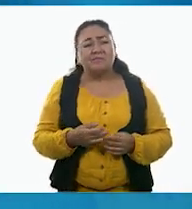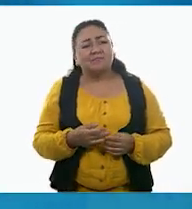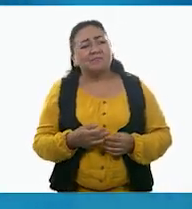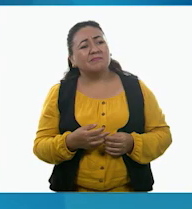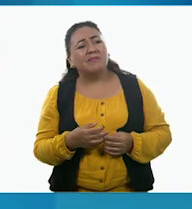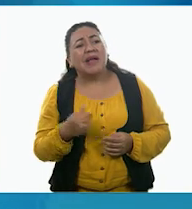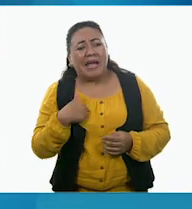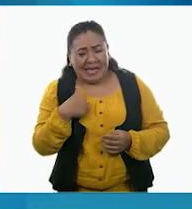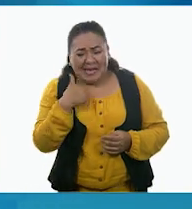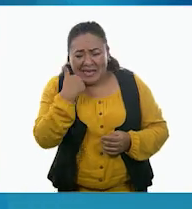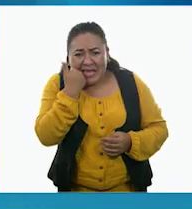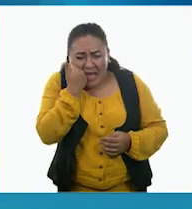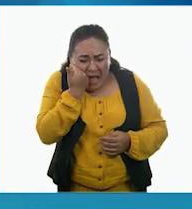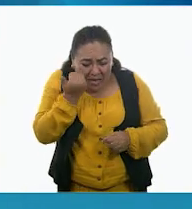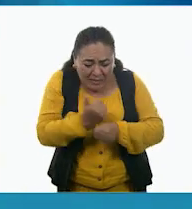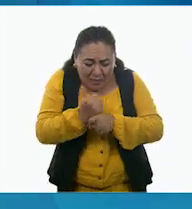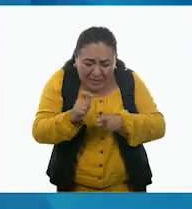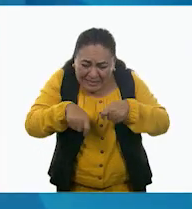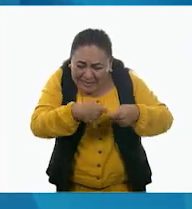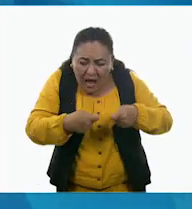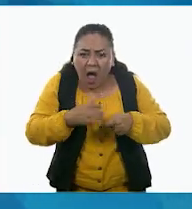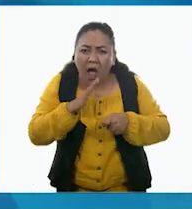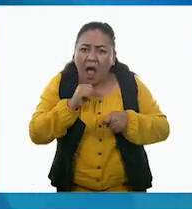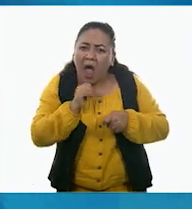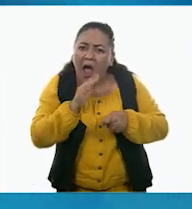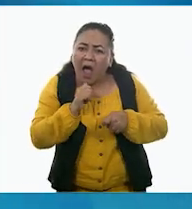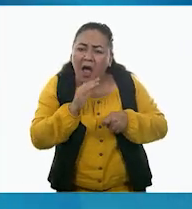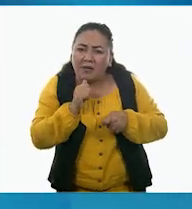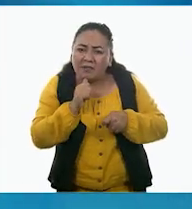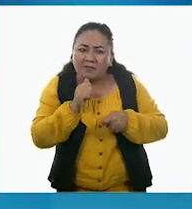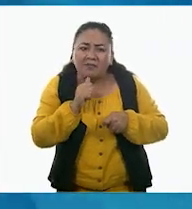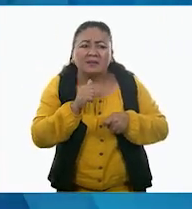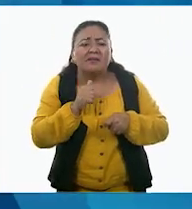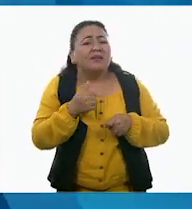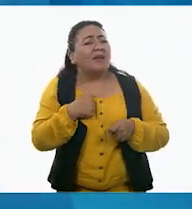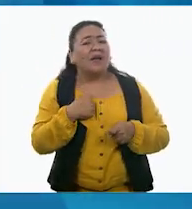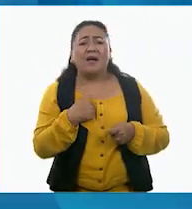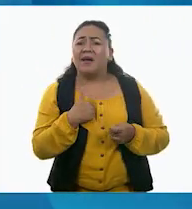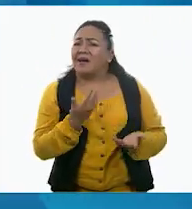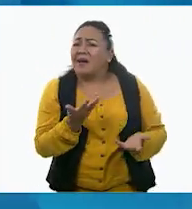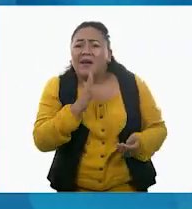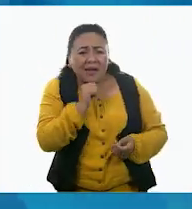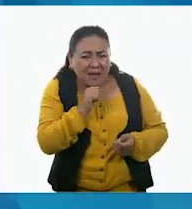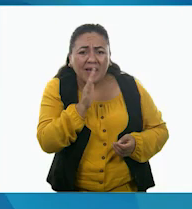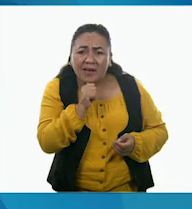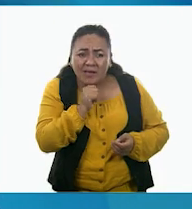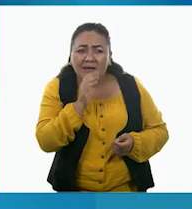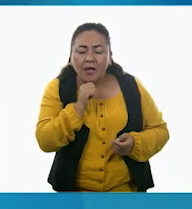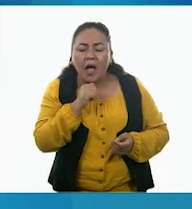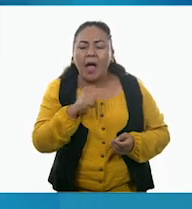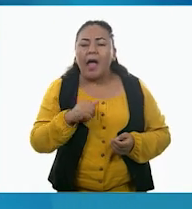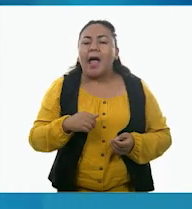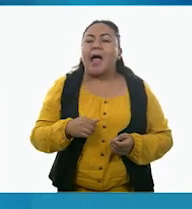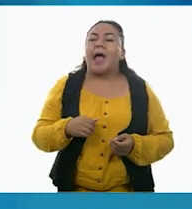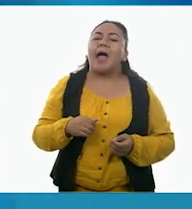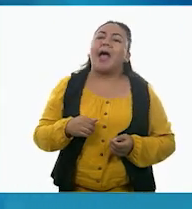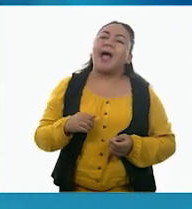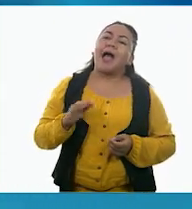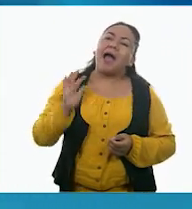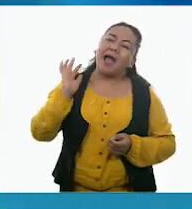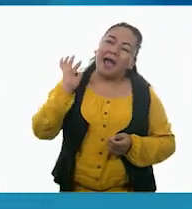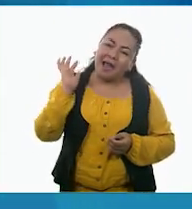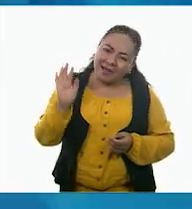ni yeye coa ni quilpis nocac. ¿Cuán amo ni hueli? Ni mati quien